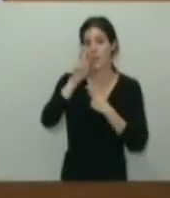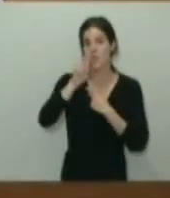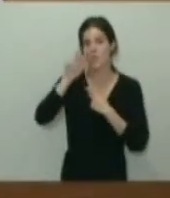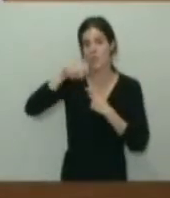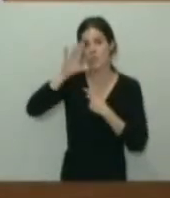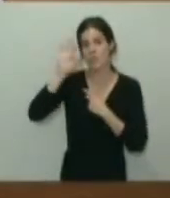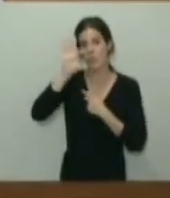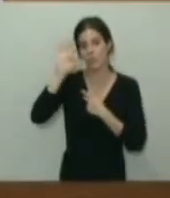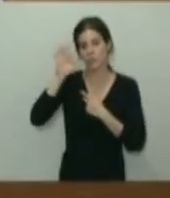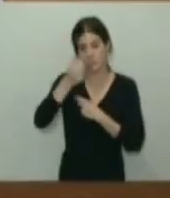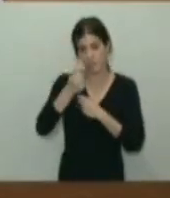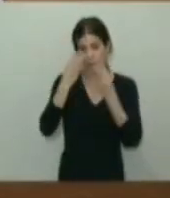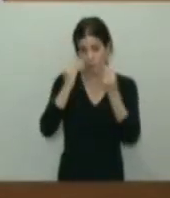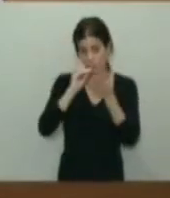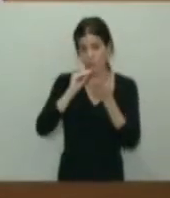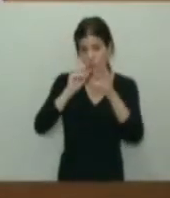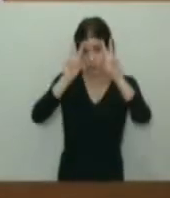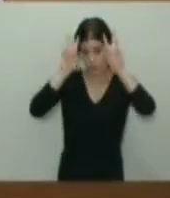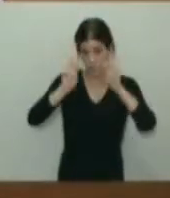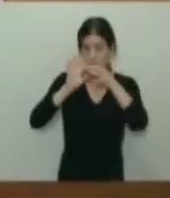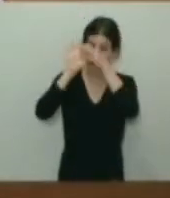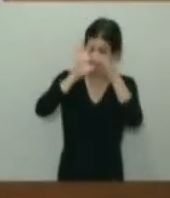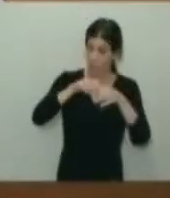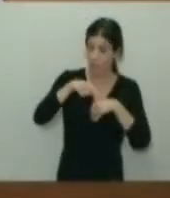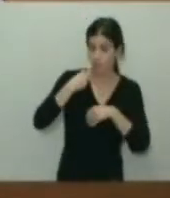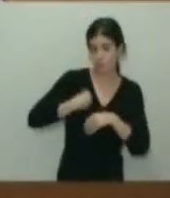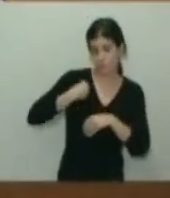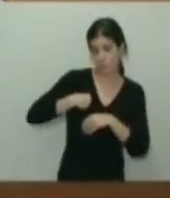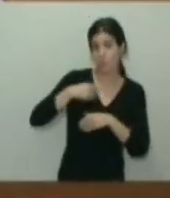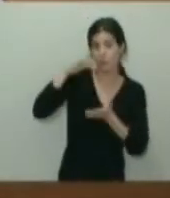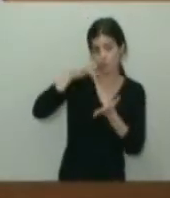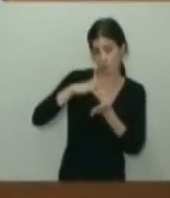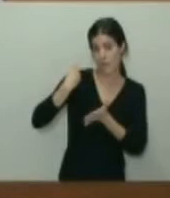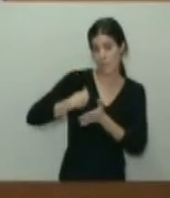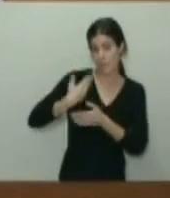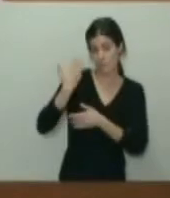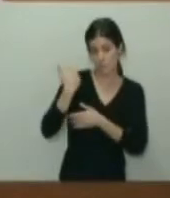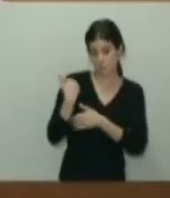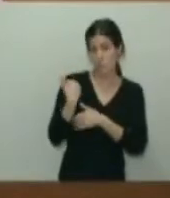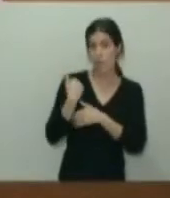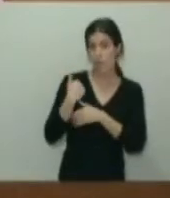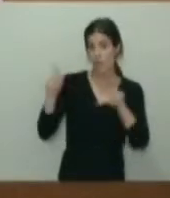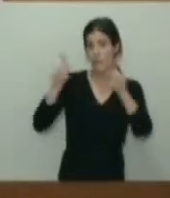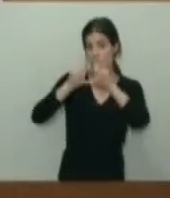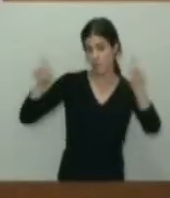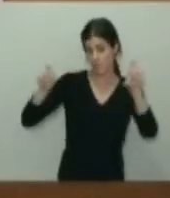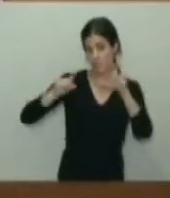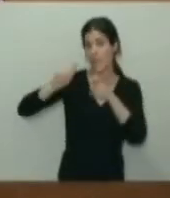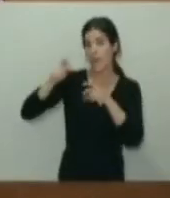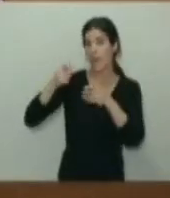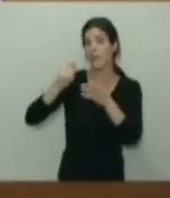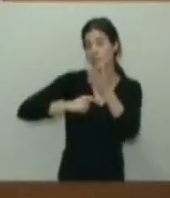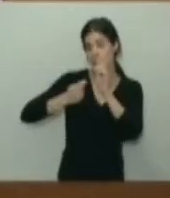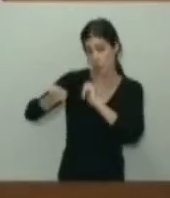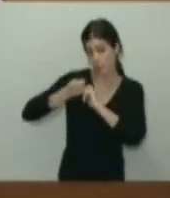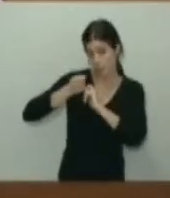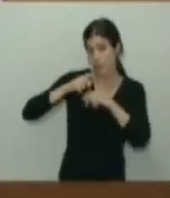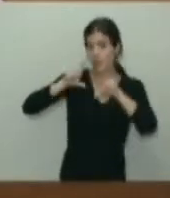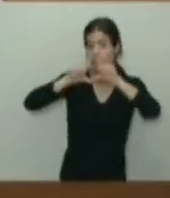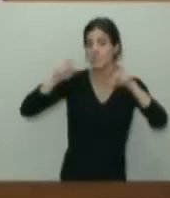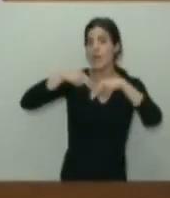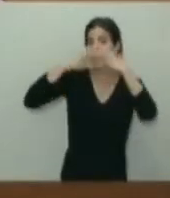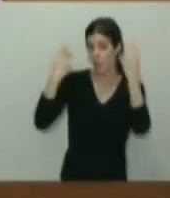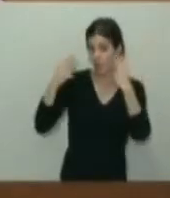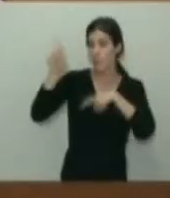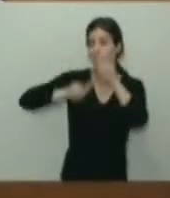de las cuestiones de las que estamos tratando aquí las hemos visto en el ámbito de la subcontratación de una empresa pública y cómo al final